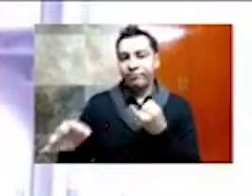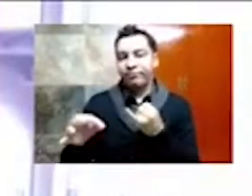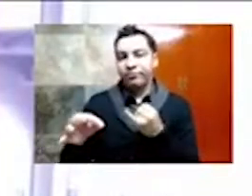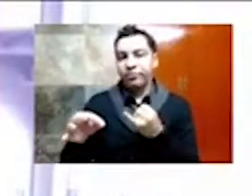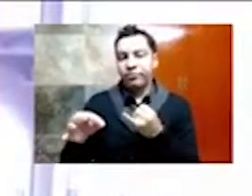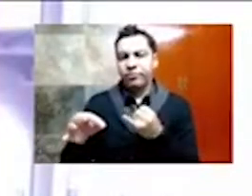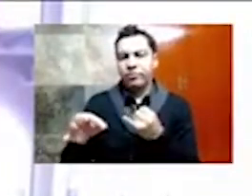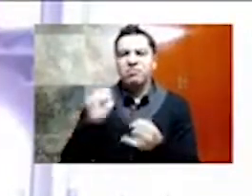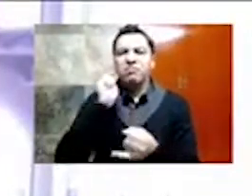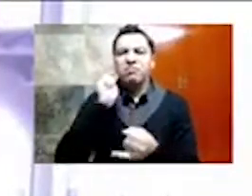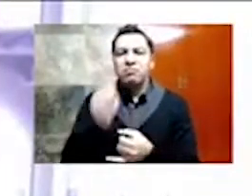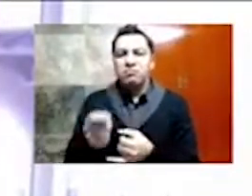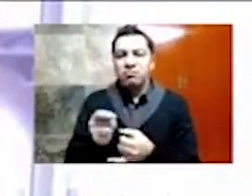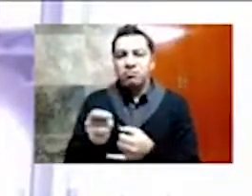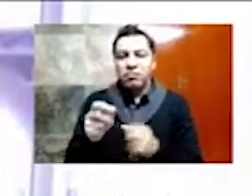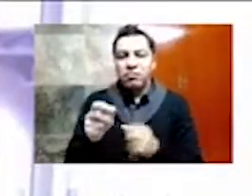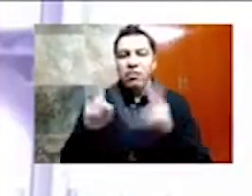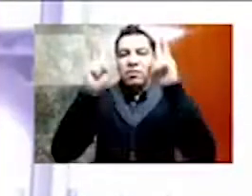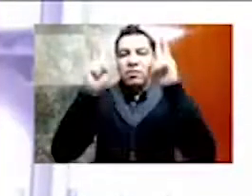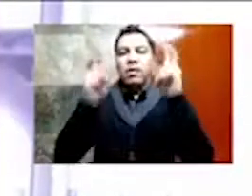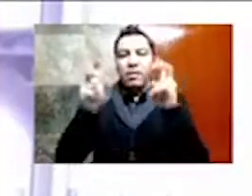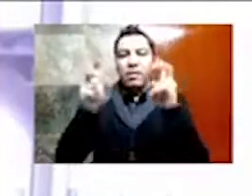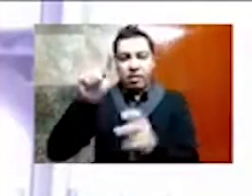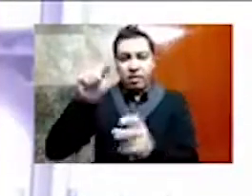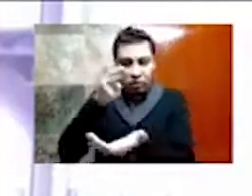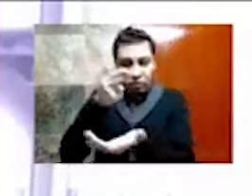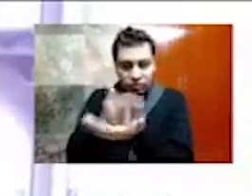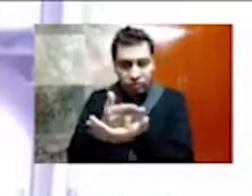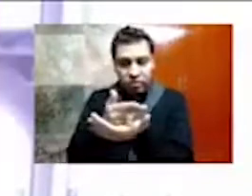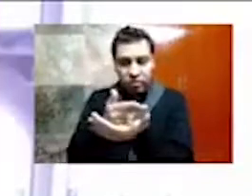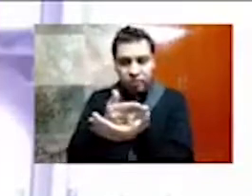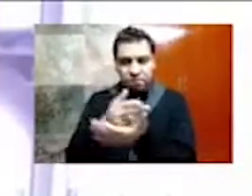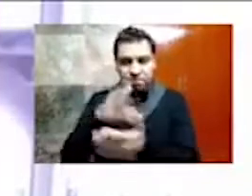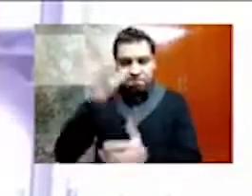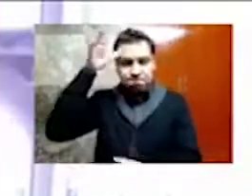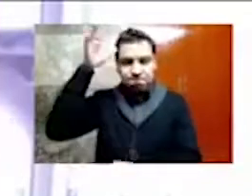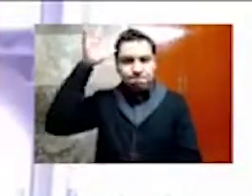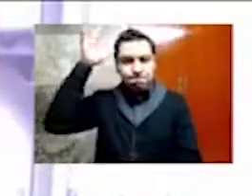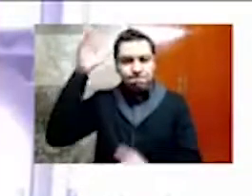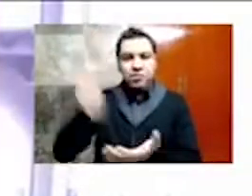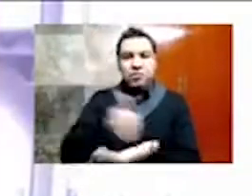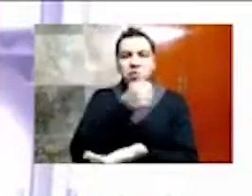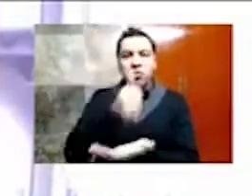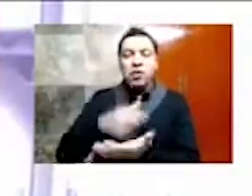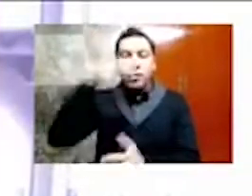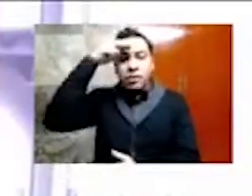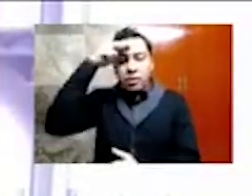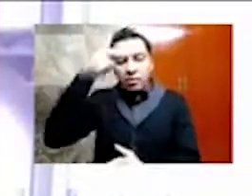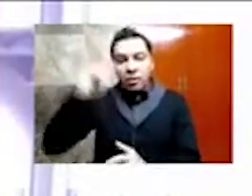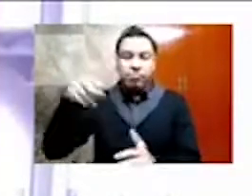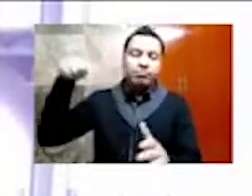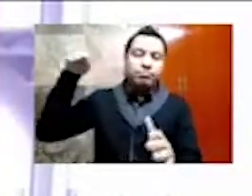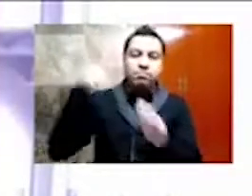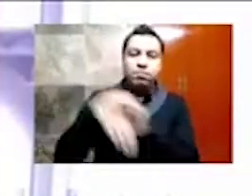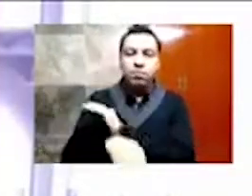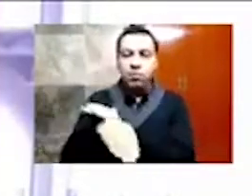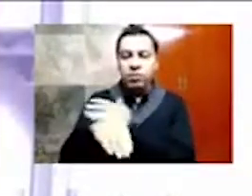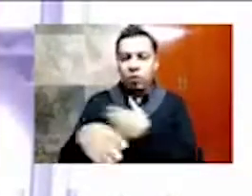Tenochtitlan. Vimos en la primera sesión esta visión de una ciudad bajo la ciudad a cargo del arquitecto Raúl